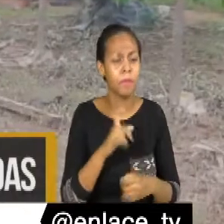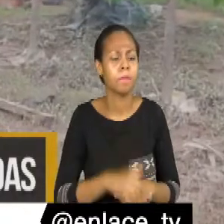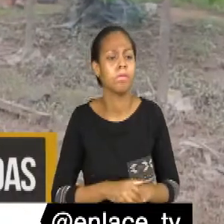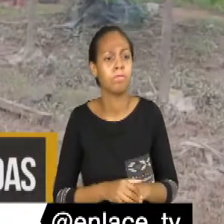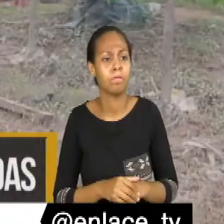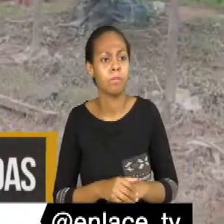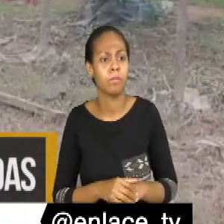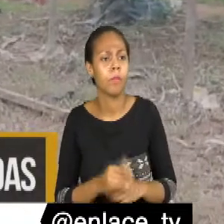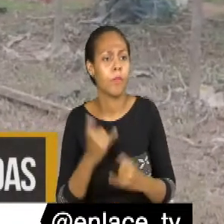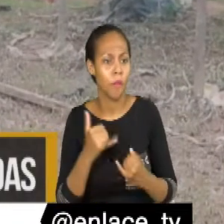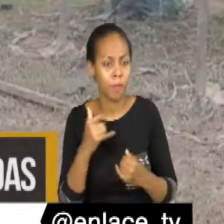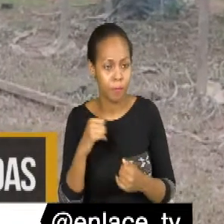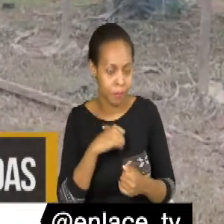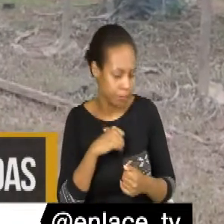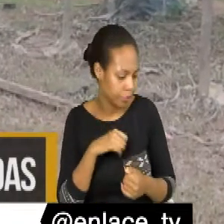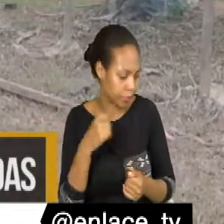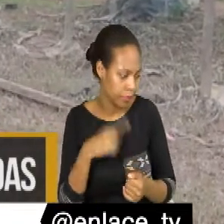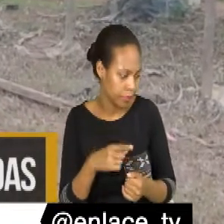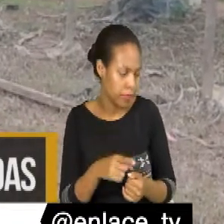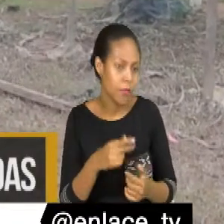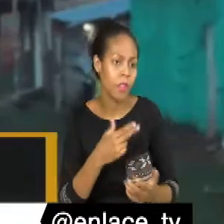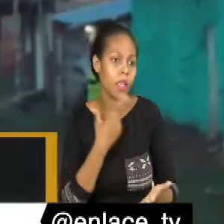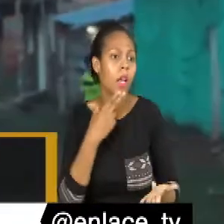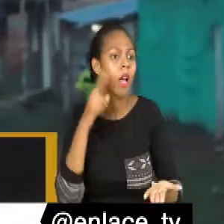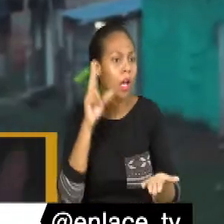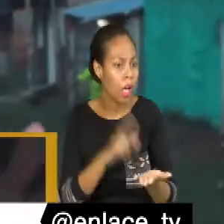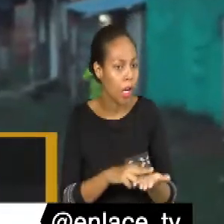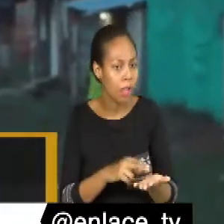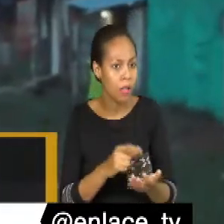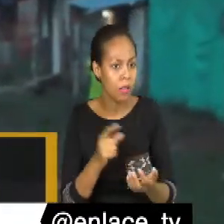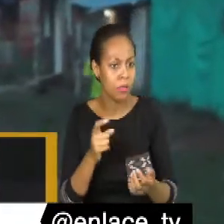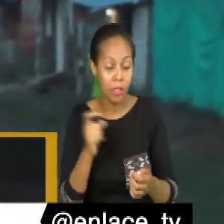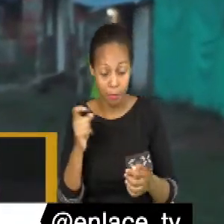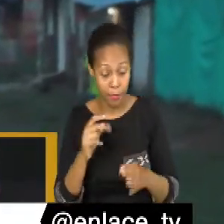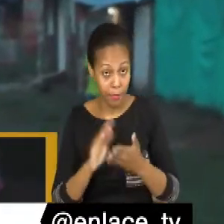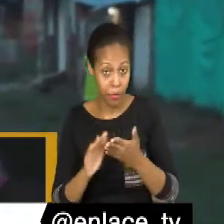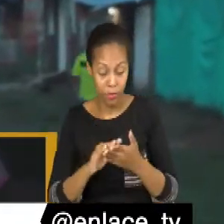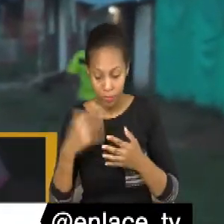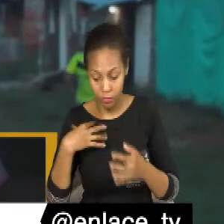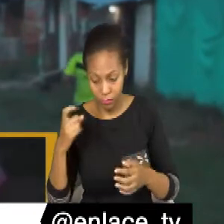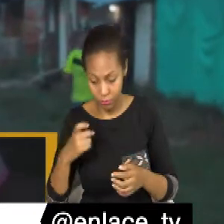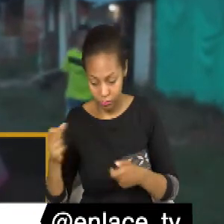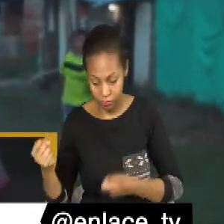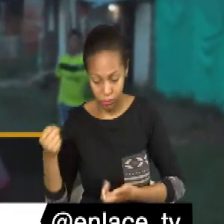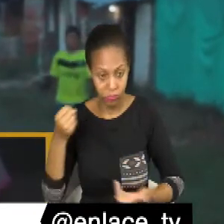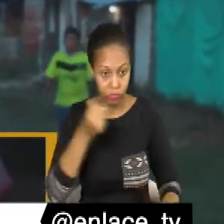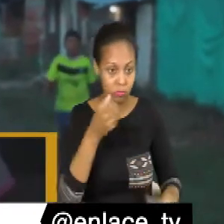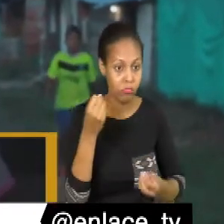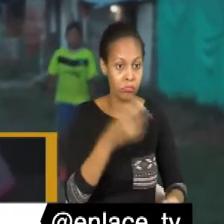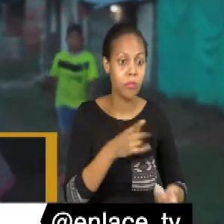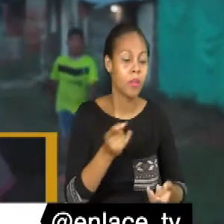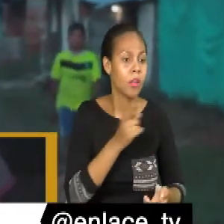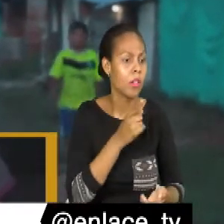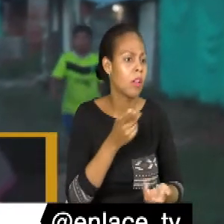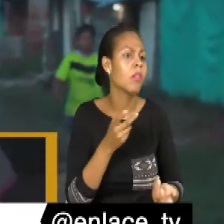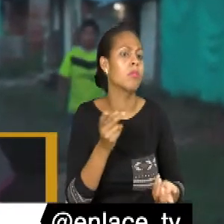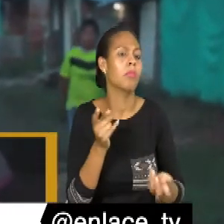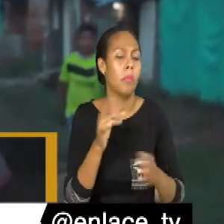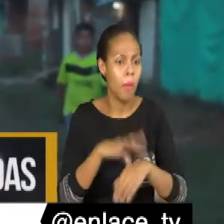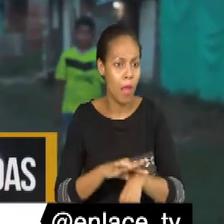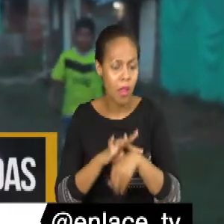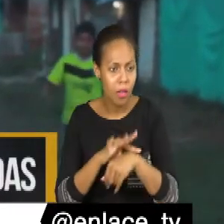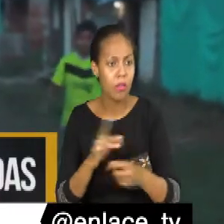una carpa para que ellos puedan recibir los primeros auxilios. Vamos a tener médico permanente, vamos a tener unos por parte de la ESE, los